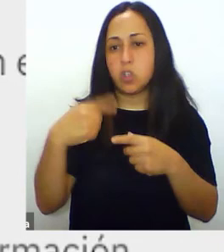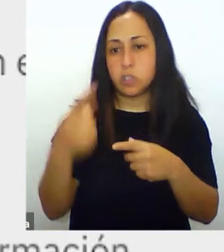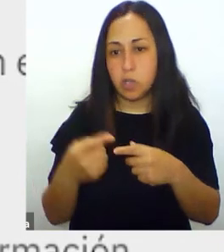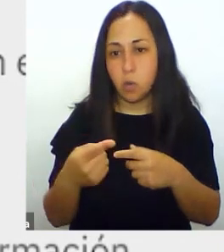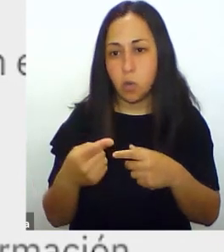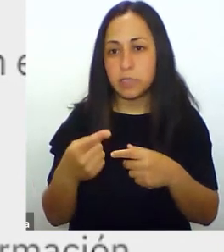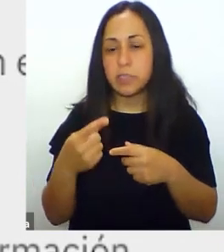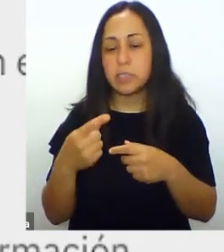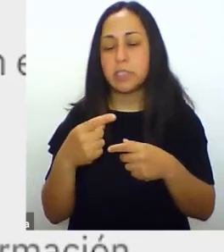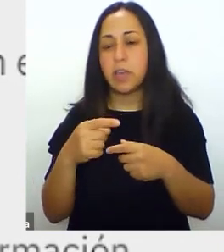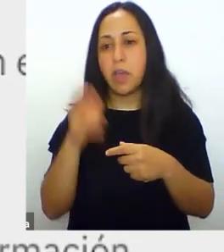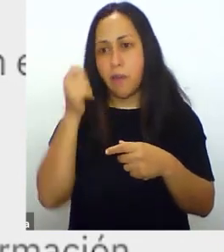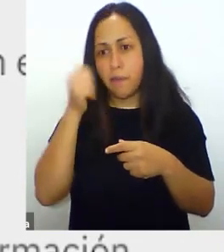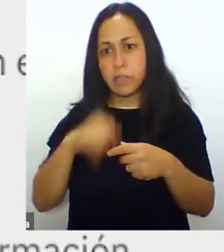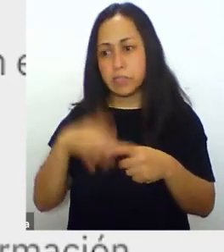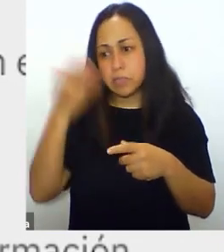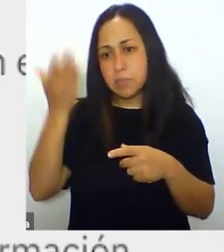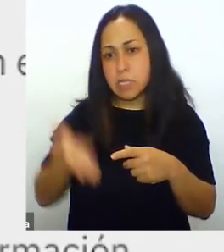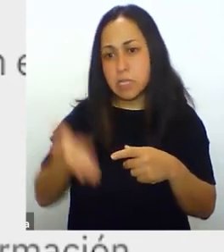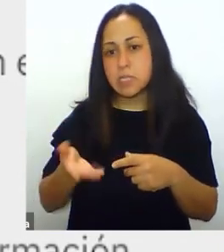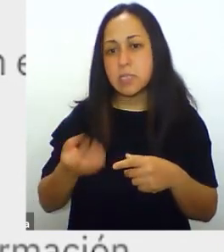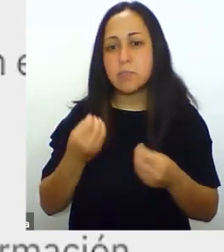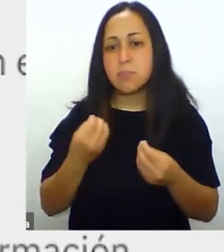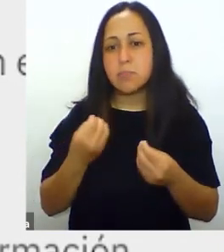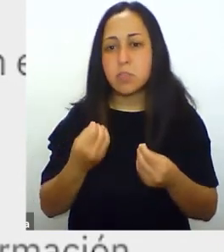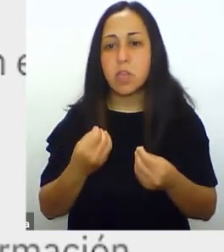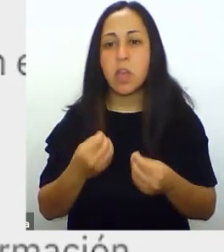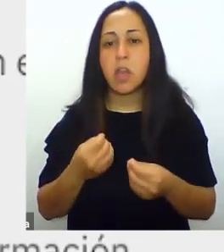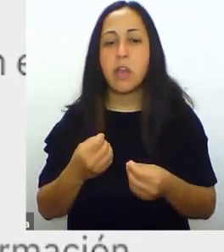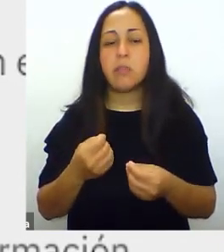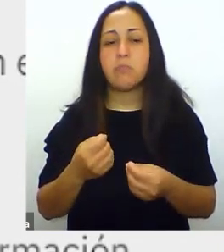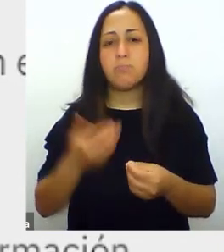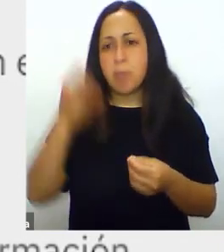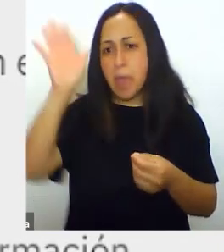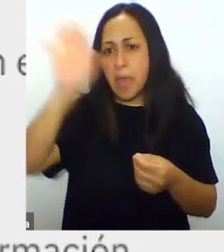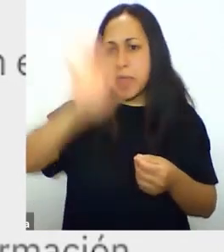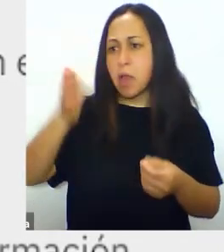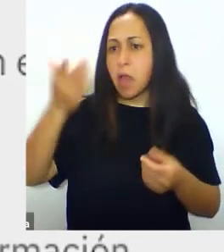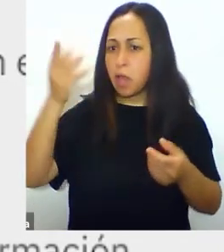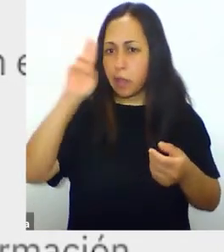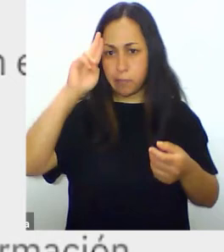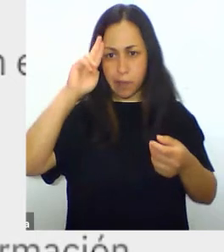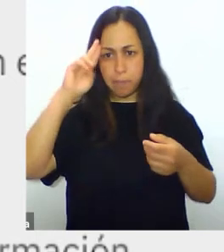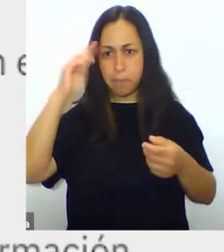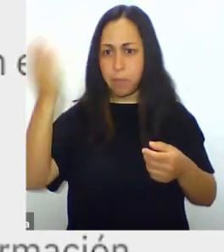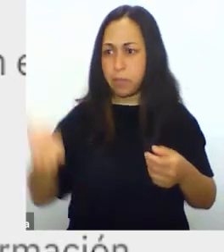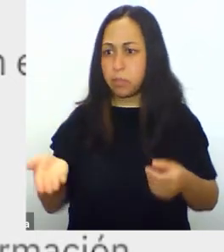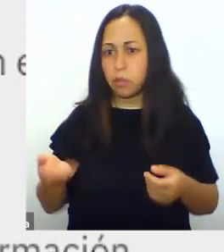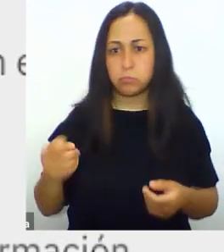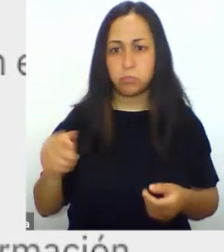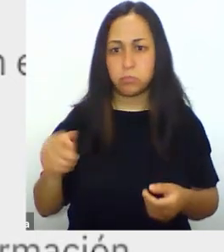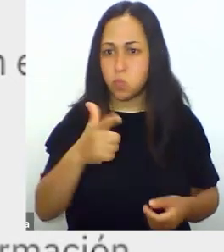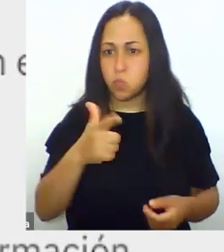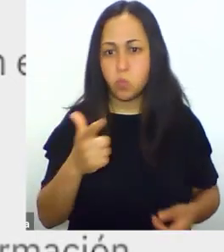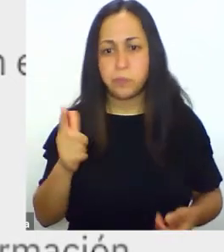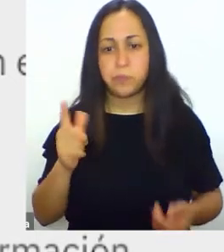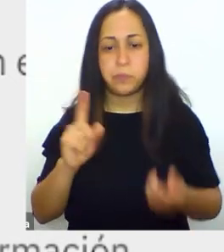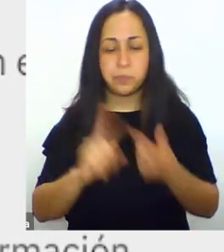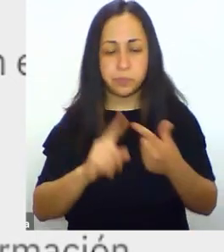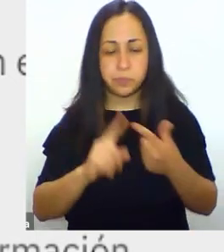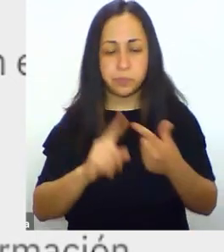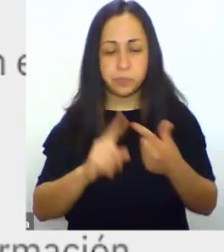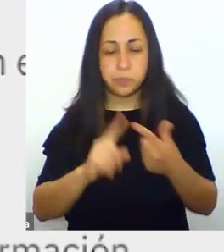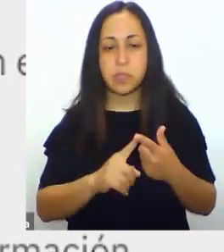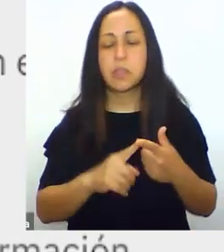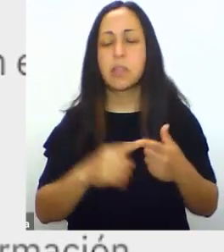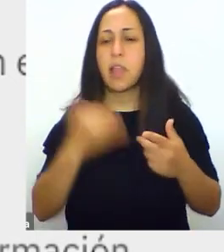consecuencias más nefastas para las víctimas por un tema de pérdida de reputación. Y acá yo creo que se